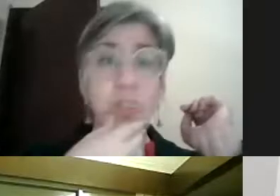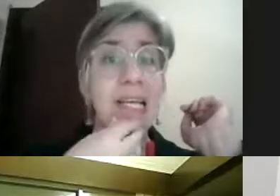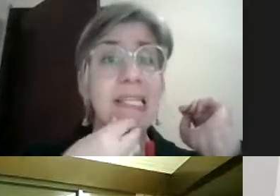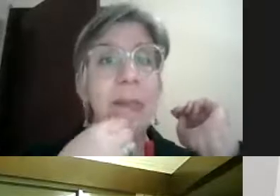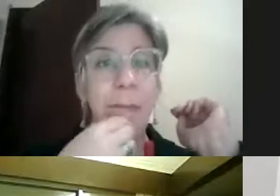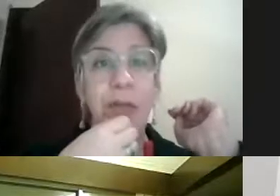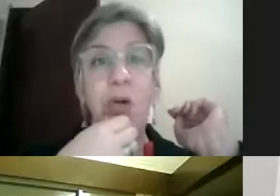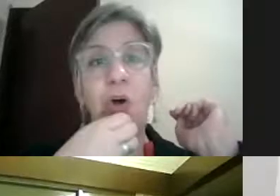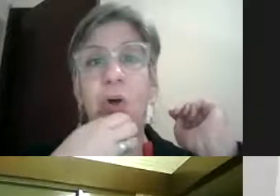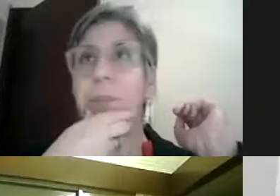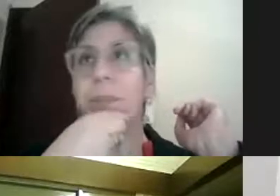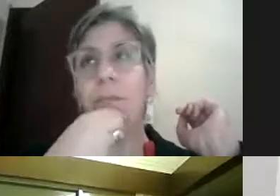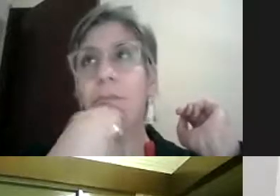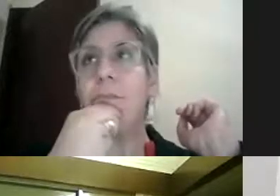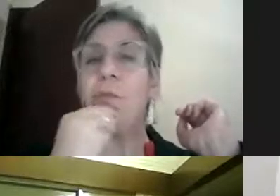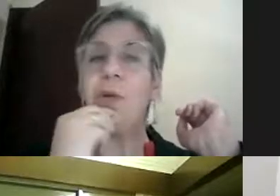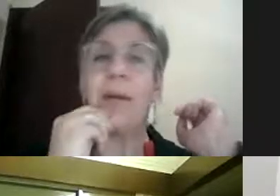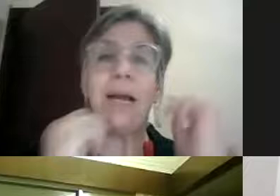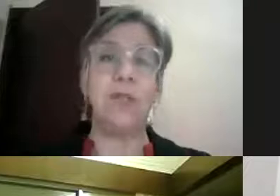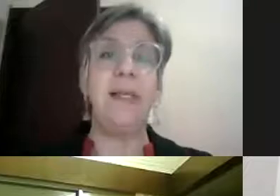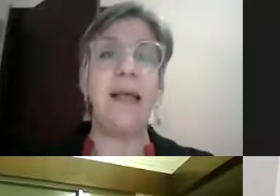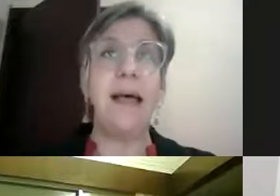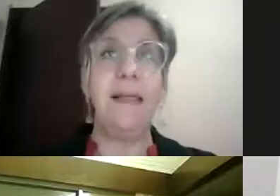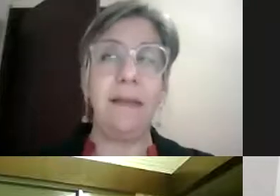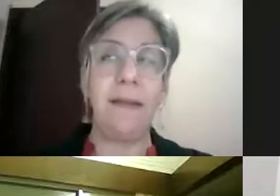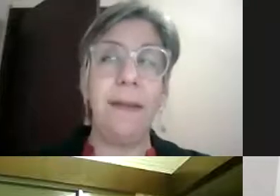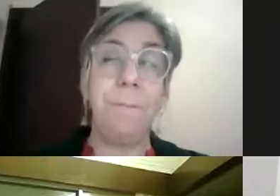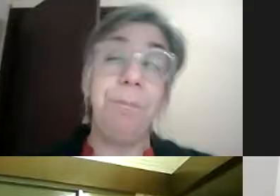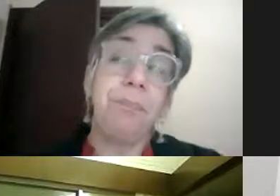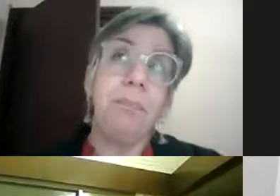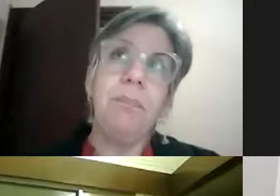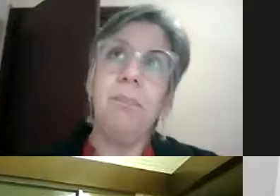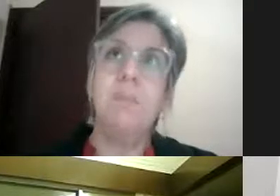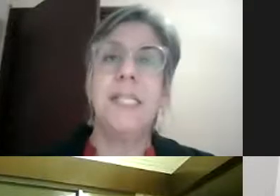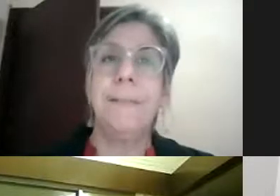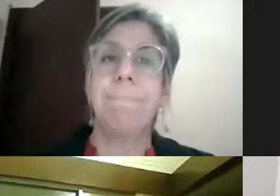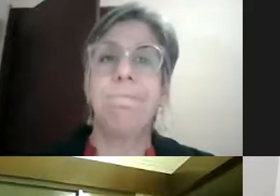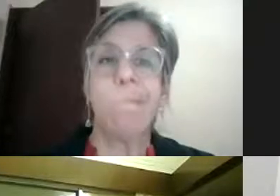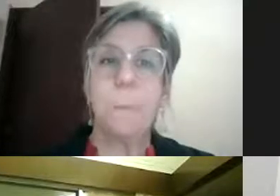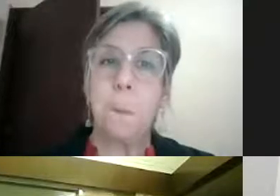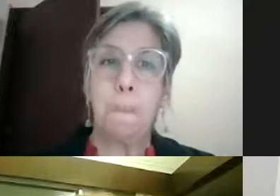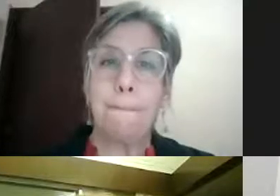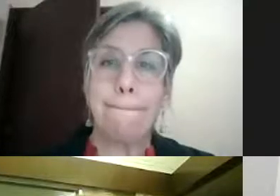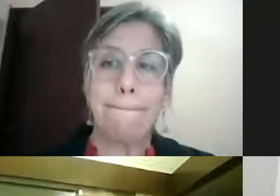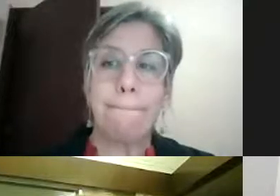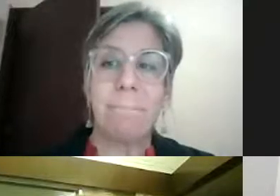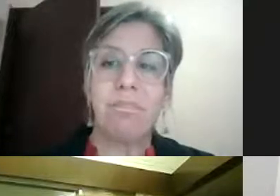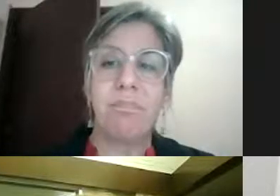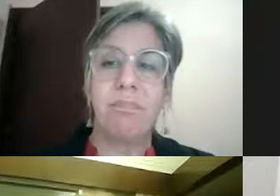otras cosas, pero muy baja posibilidad, sí.